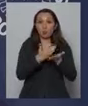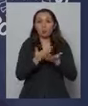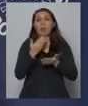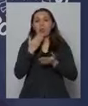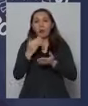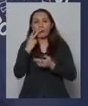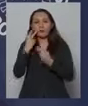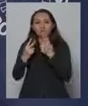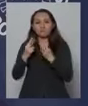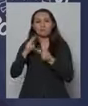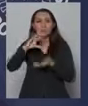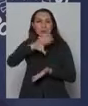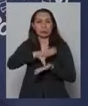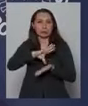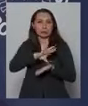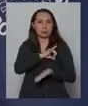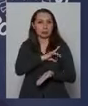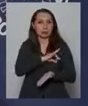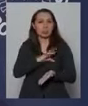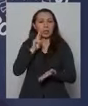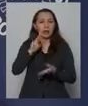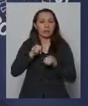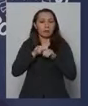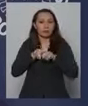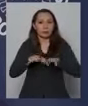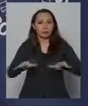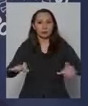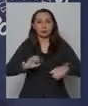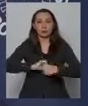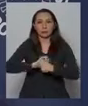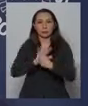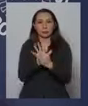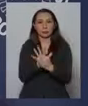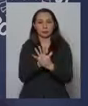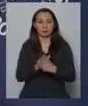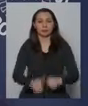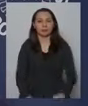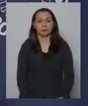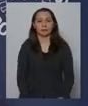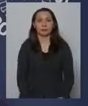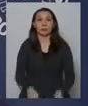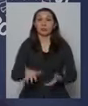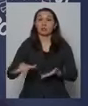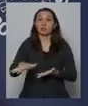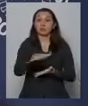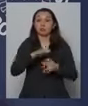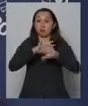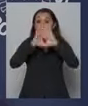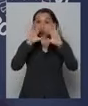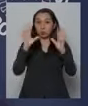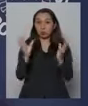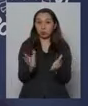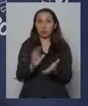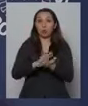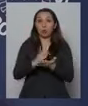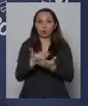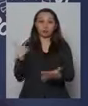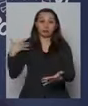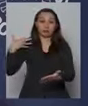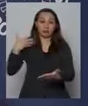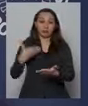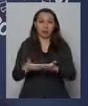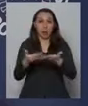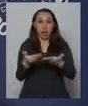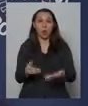la situación nacional con respecto a la pandemia COVID-19. La situación mundial al día de